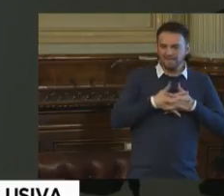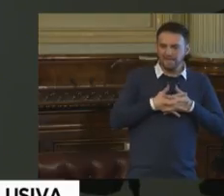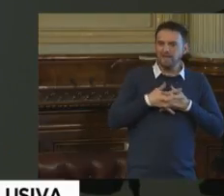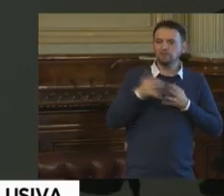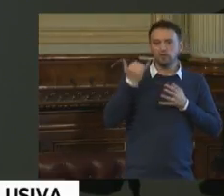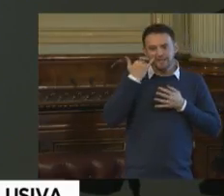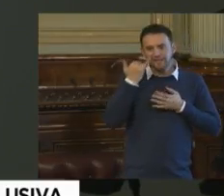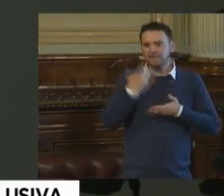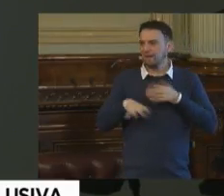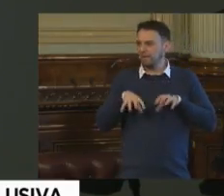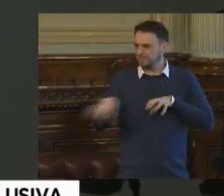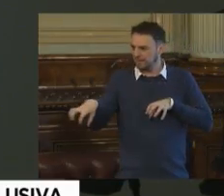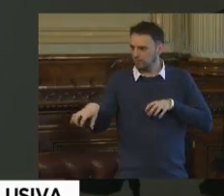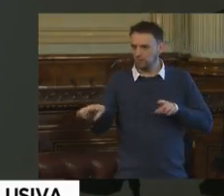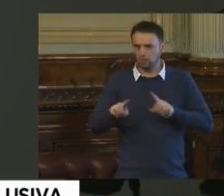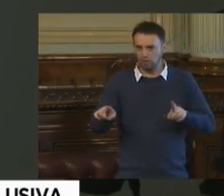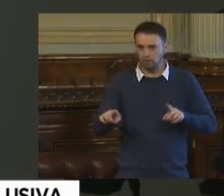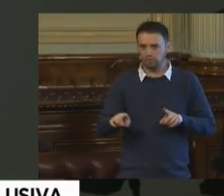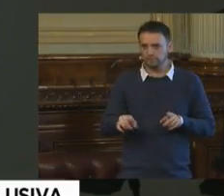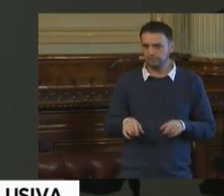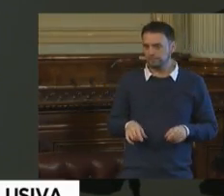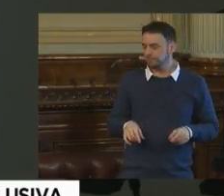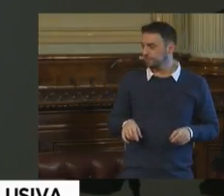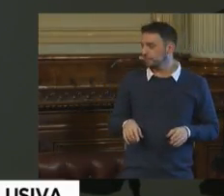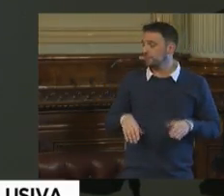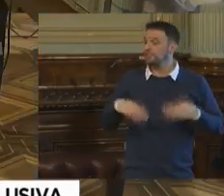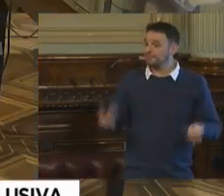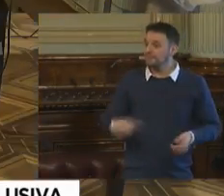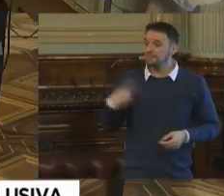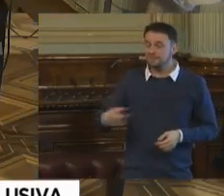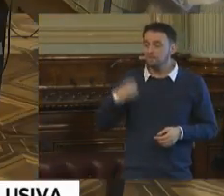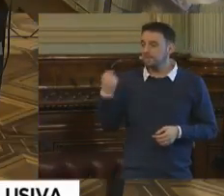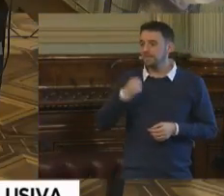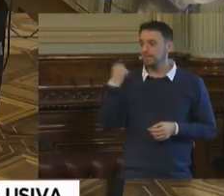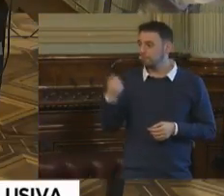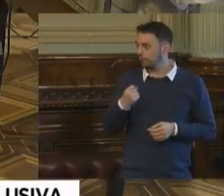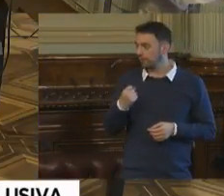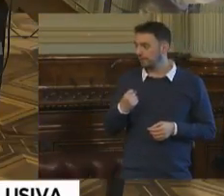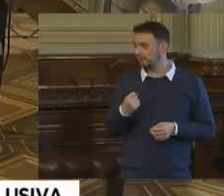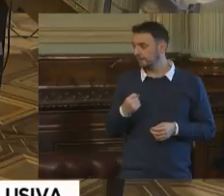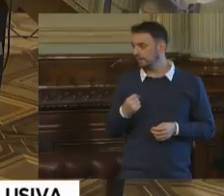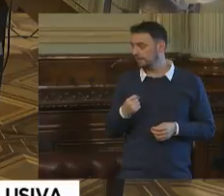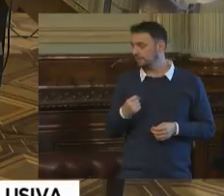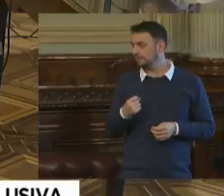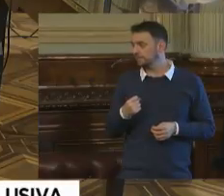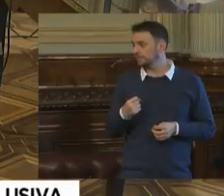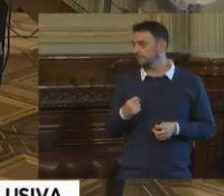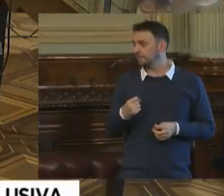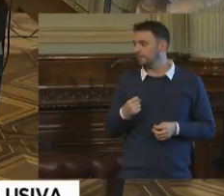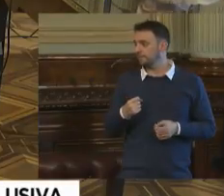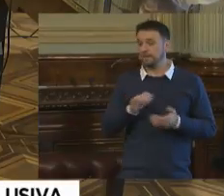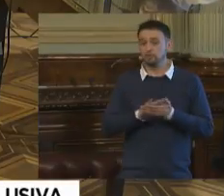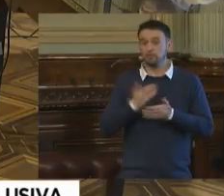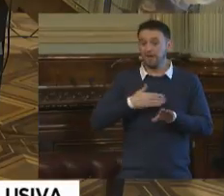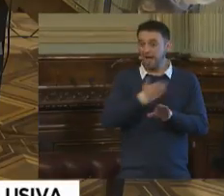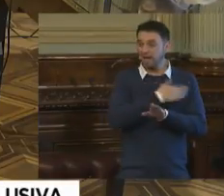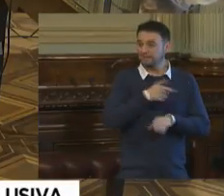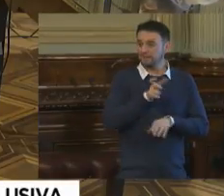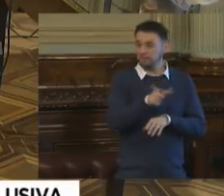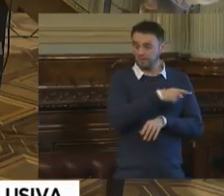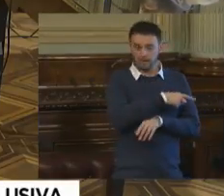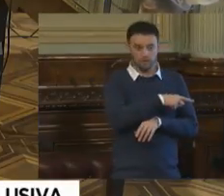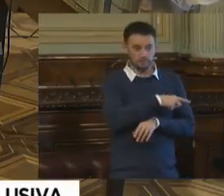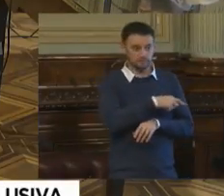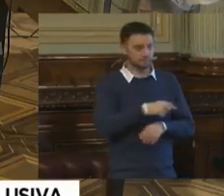algo separado para las personas con discapacidad y en todo caso siempre es importante en función de lo que vimos